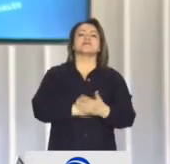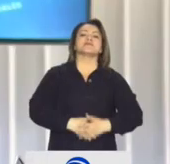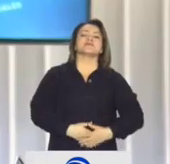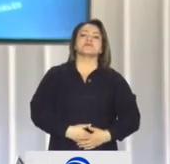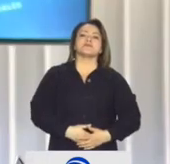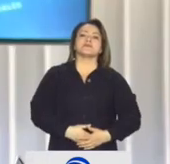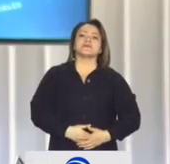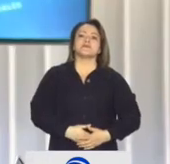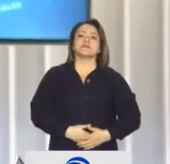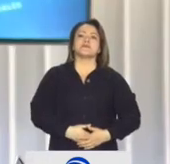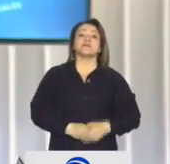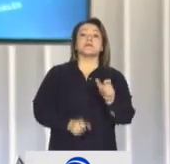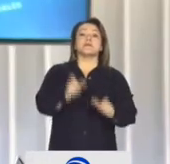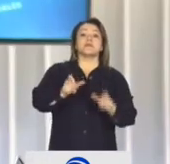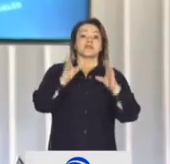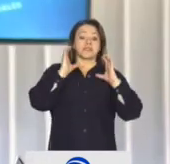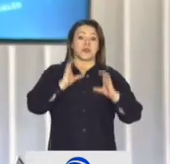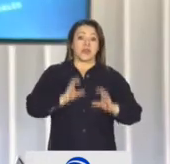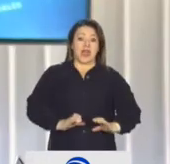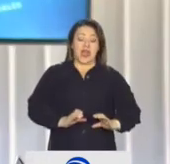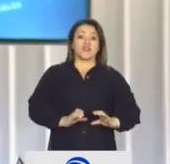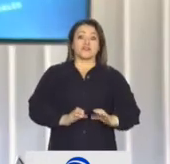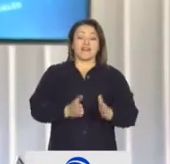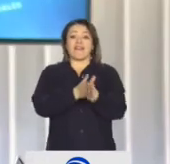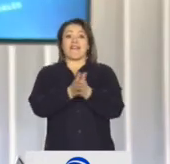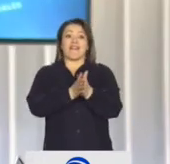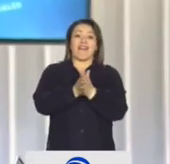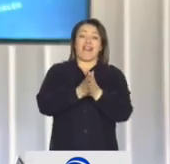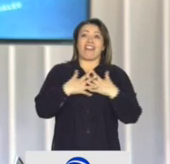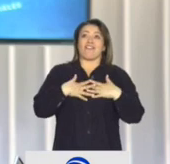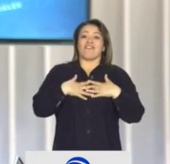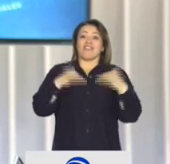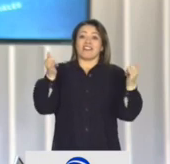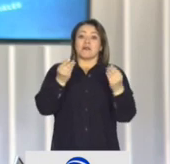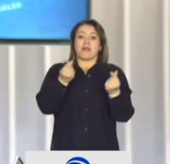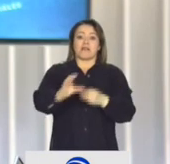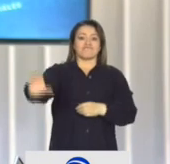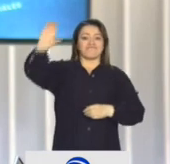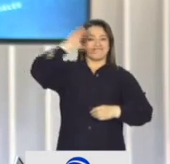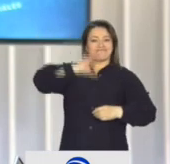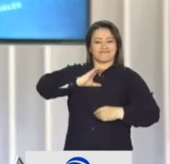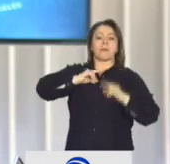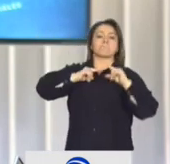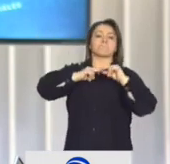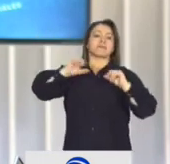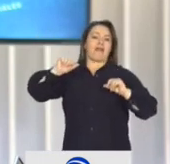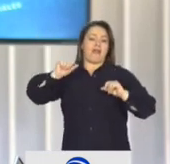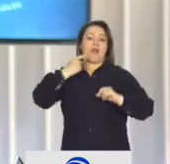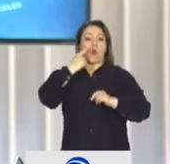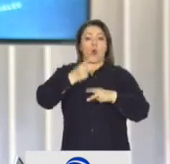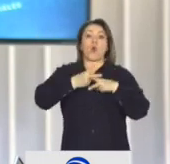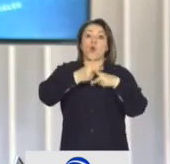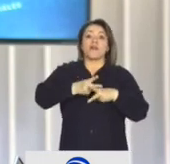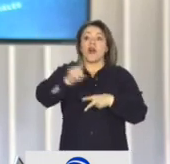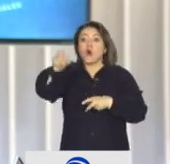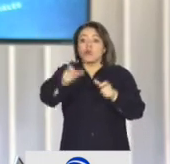Y desde hoy muchos ciudadanos reciben la prima de diciembre, pero también los delincuentes están preparados para hurtar a los ciudadanos. Las